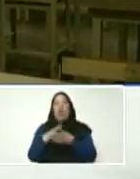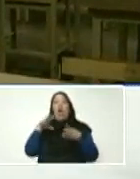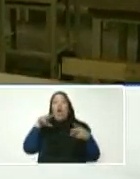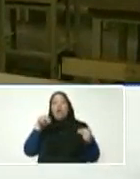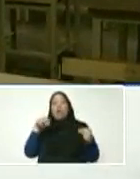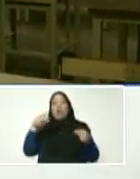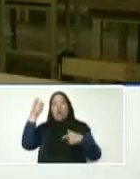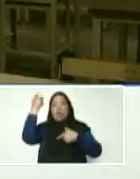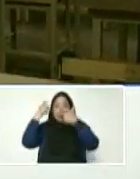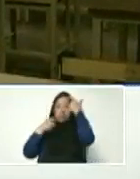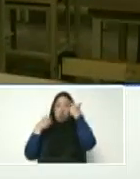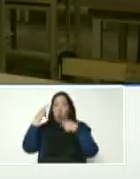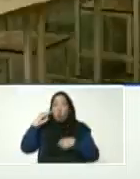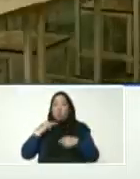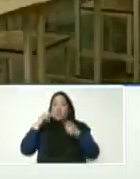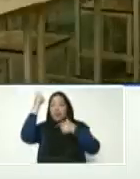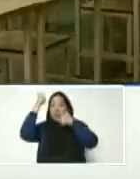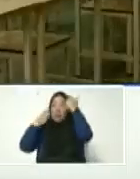de la VCH.